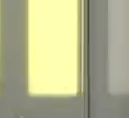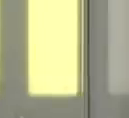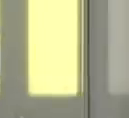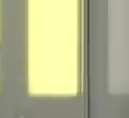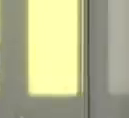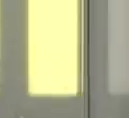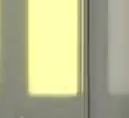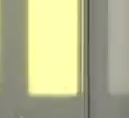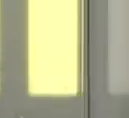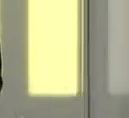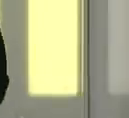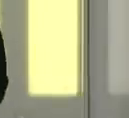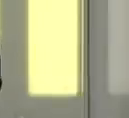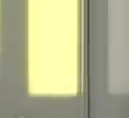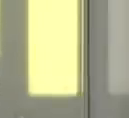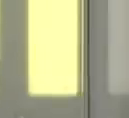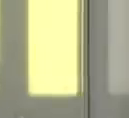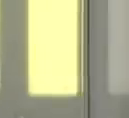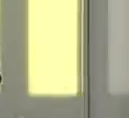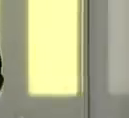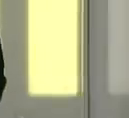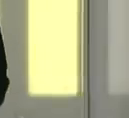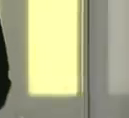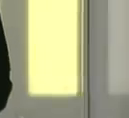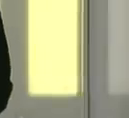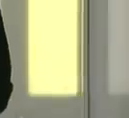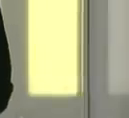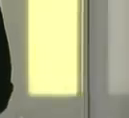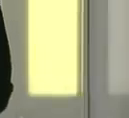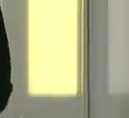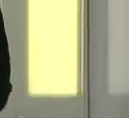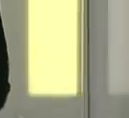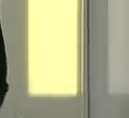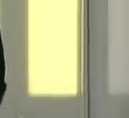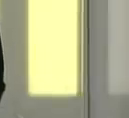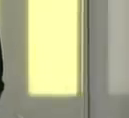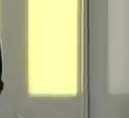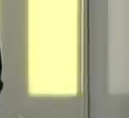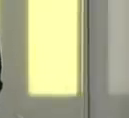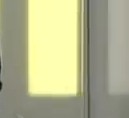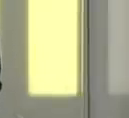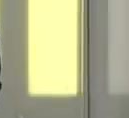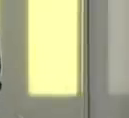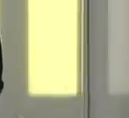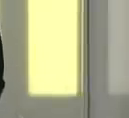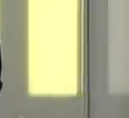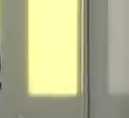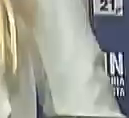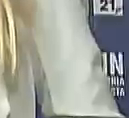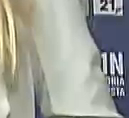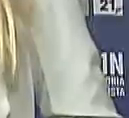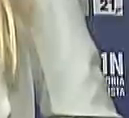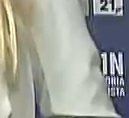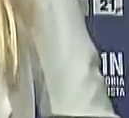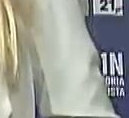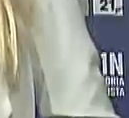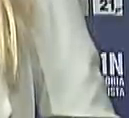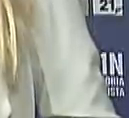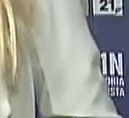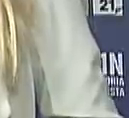se desarrollará una rueda de prensa del Partido Socialista Unido de Venezuela. Buenas tardes, Graya, te escuchamos.